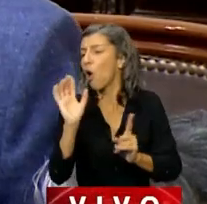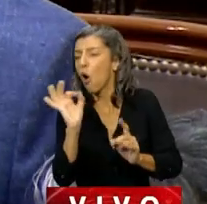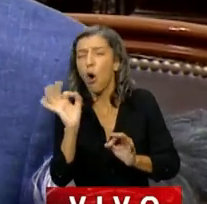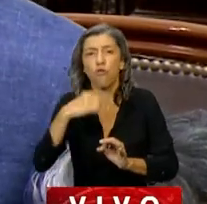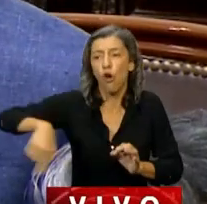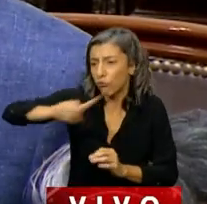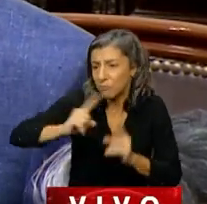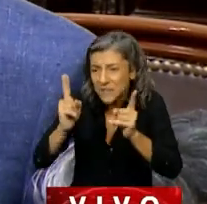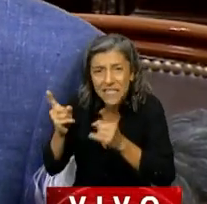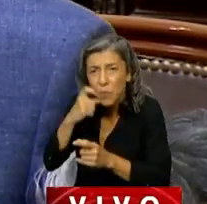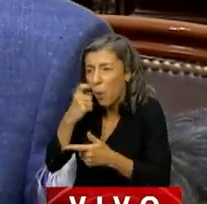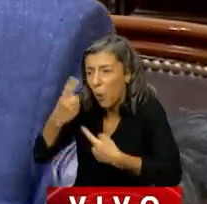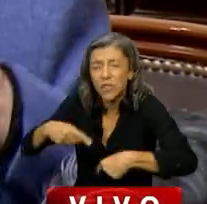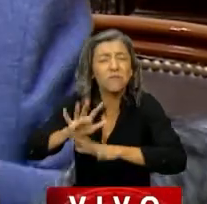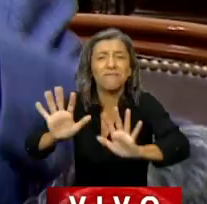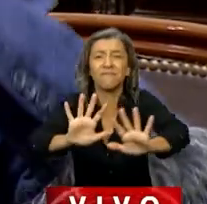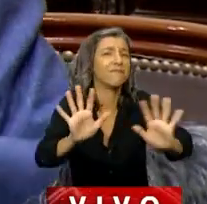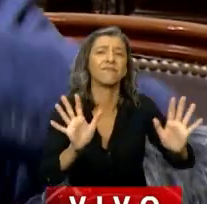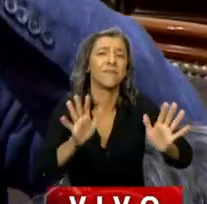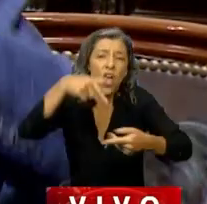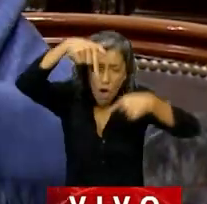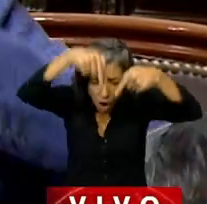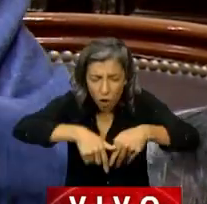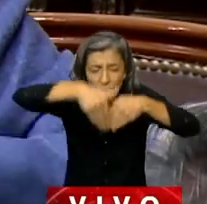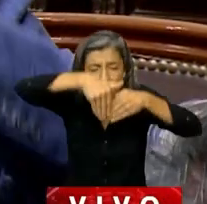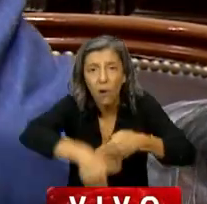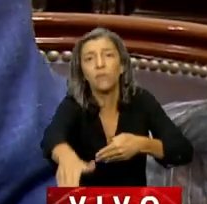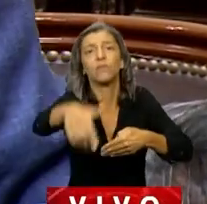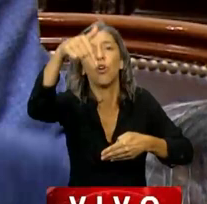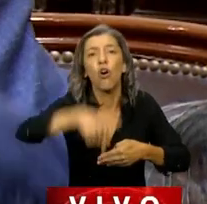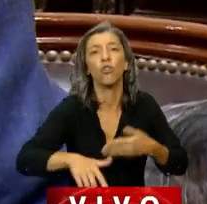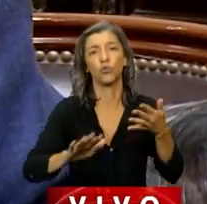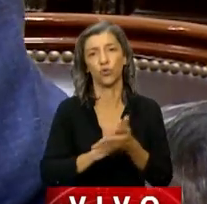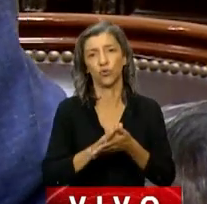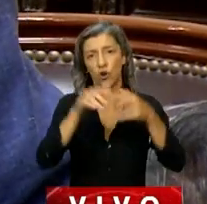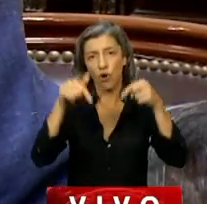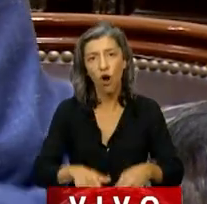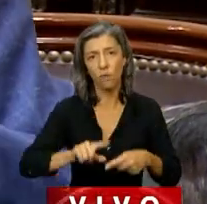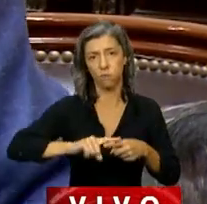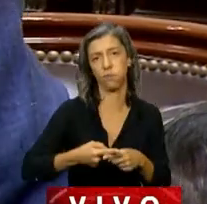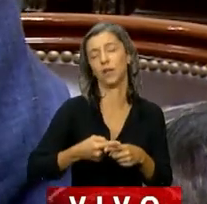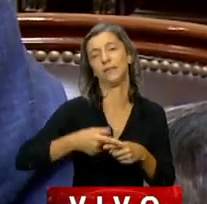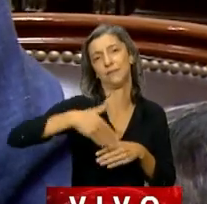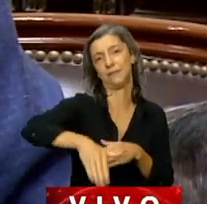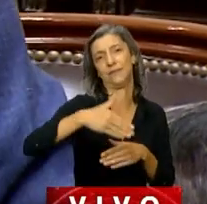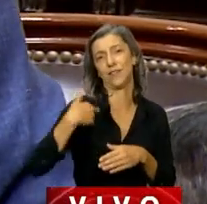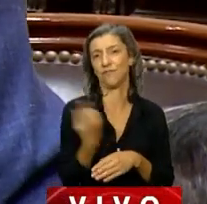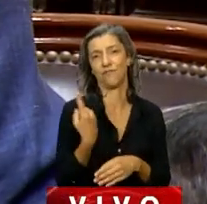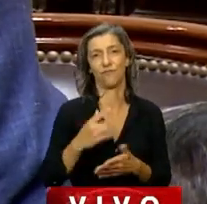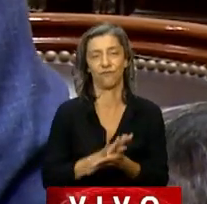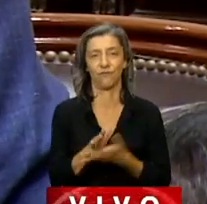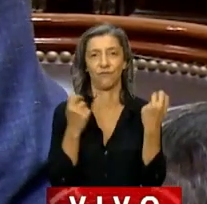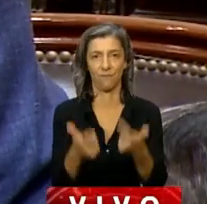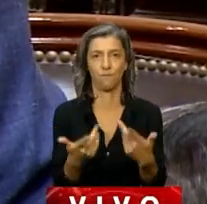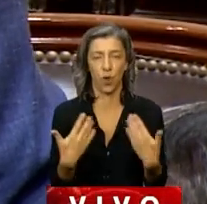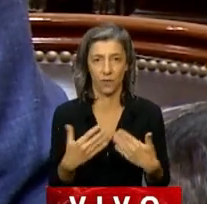hoy, señor Presidente, estamos solucionando institucionalmente una vez más una crisis política. Nosotros por ello vamos,